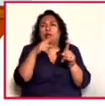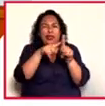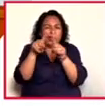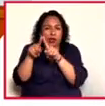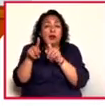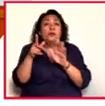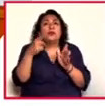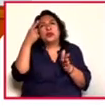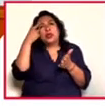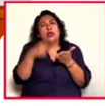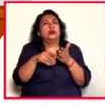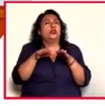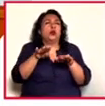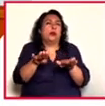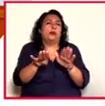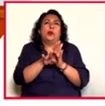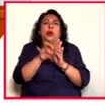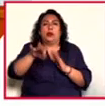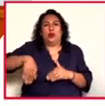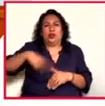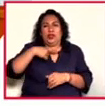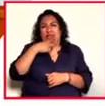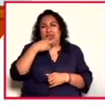cuestiones como esta que mencionas